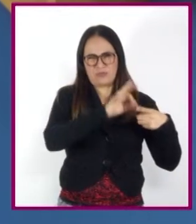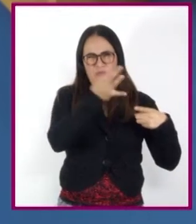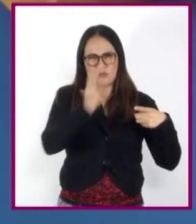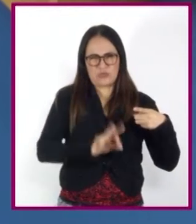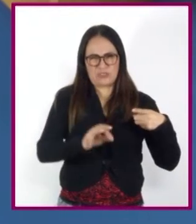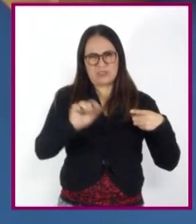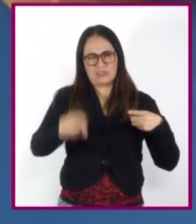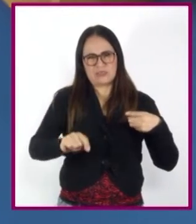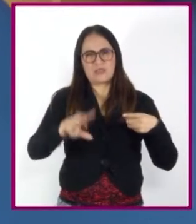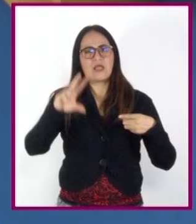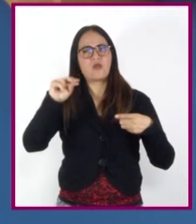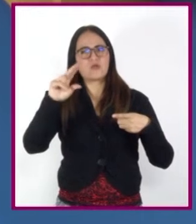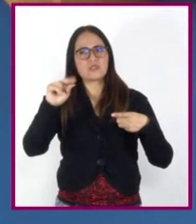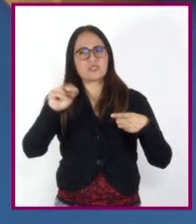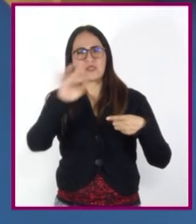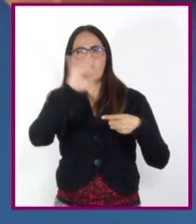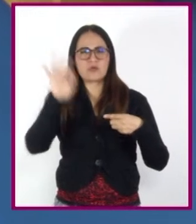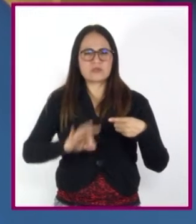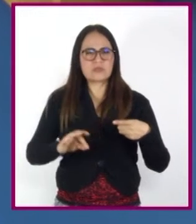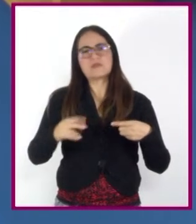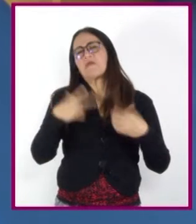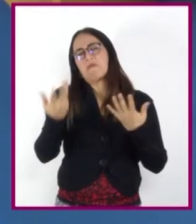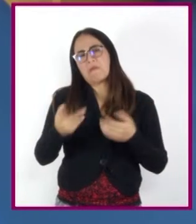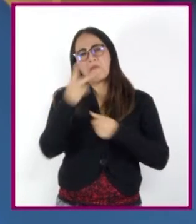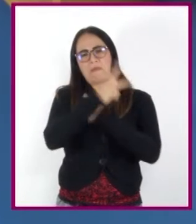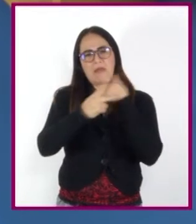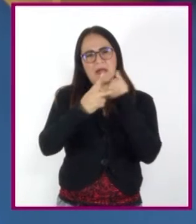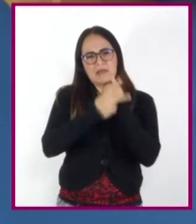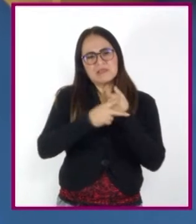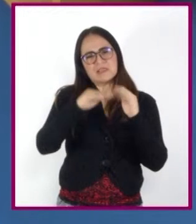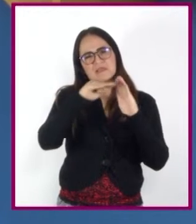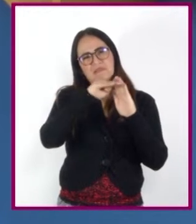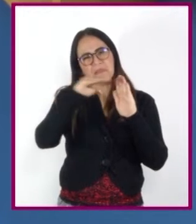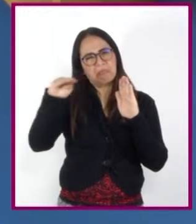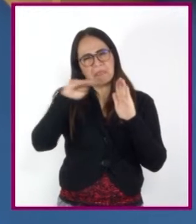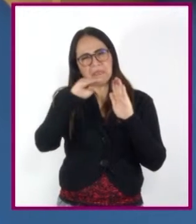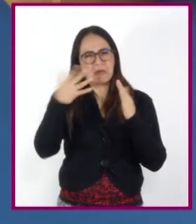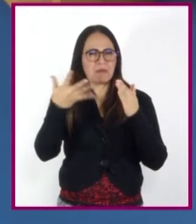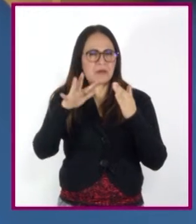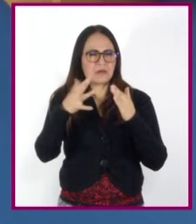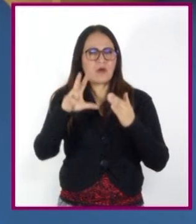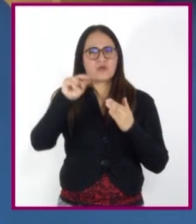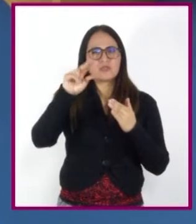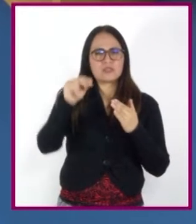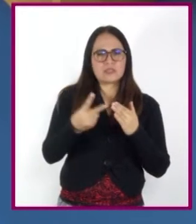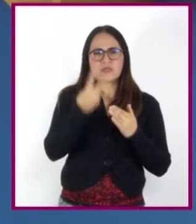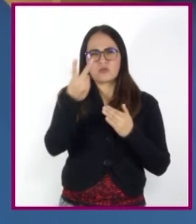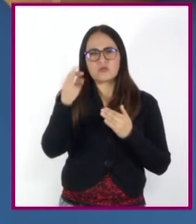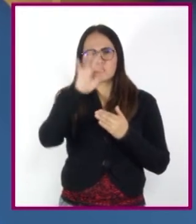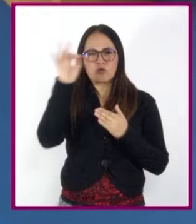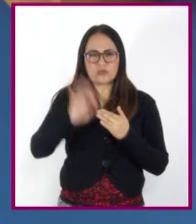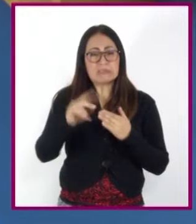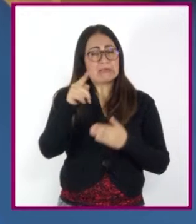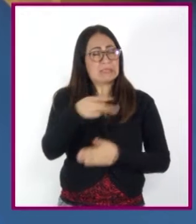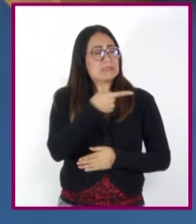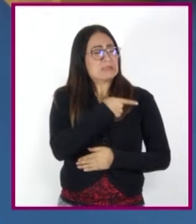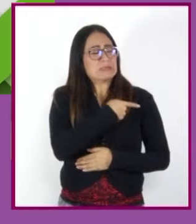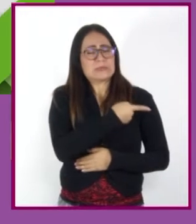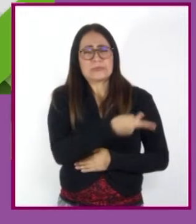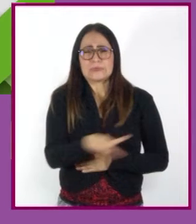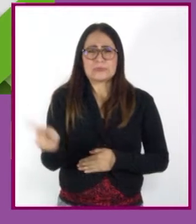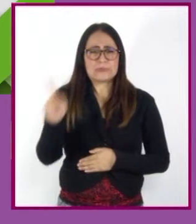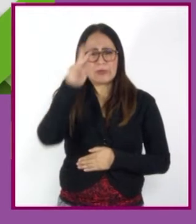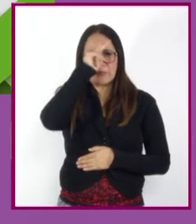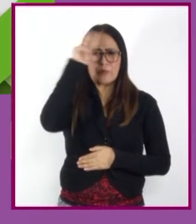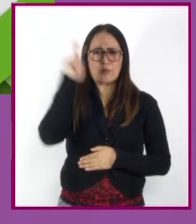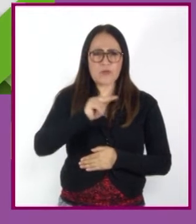con discapacidad viven en países en desarrollo. El 82% vive en condiciones de extrema pobreza.